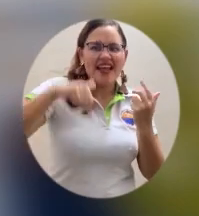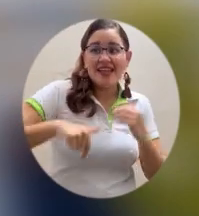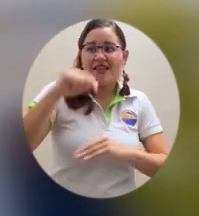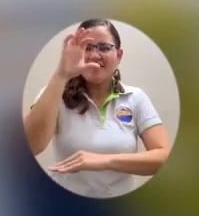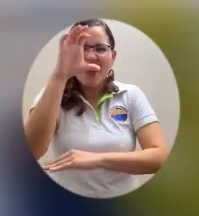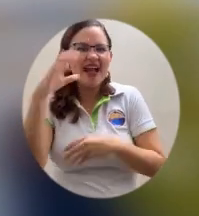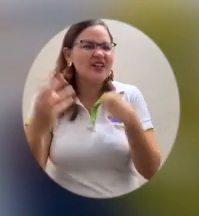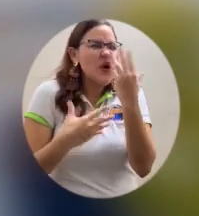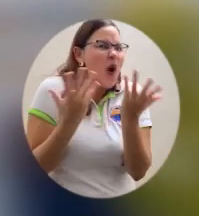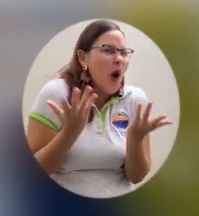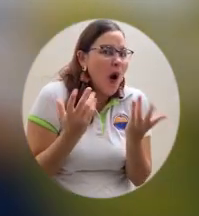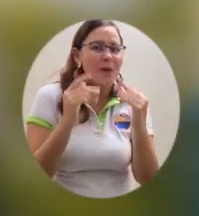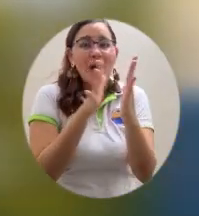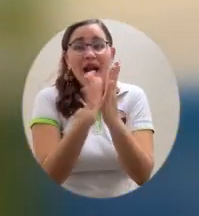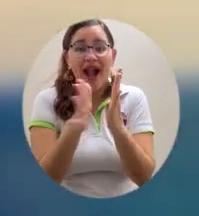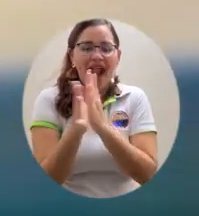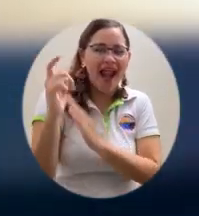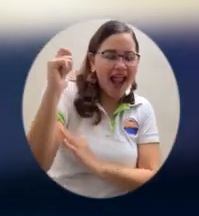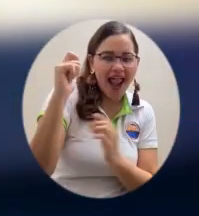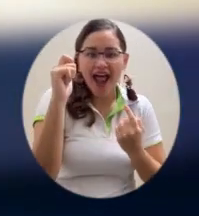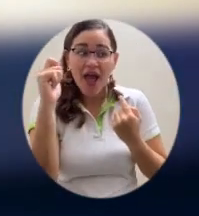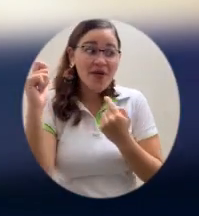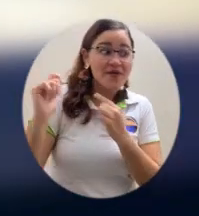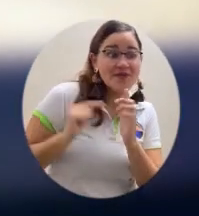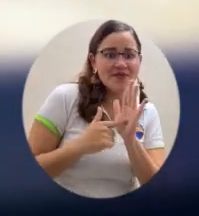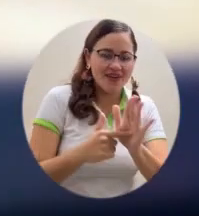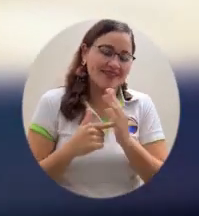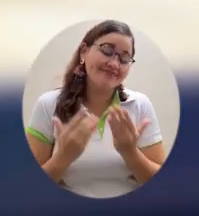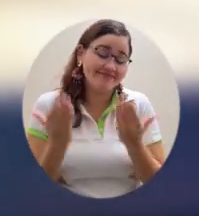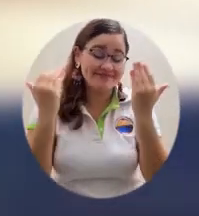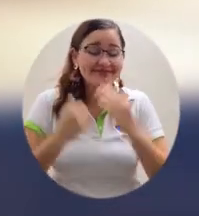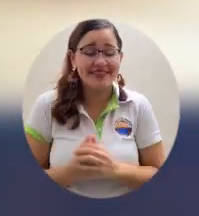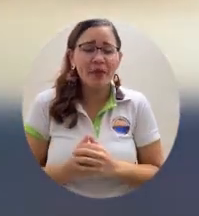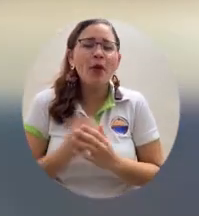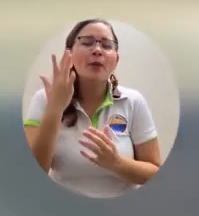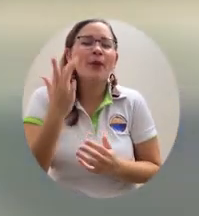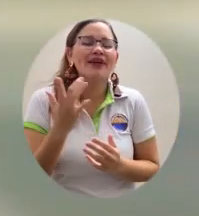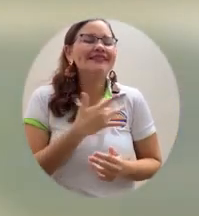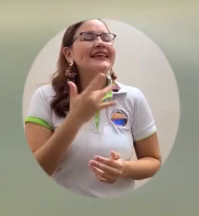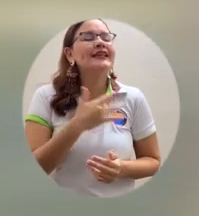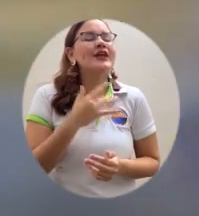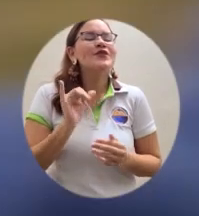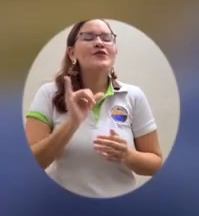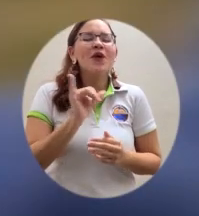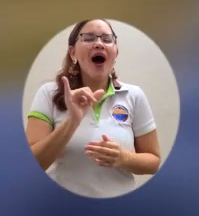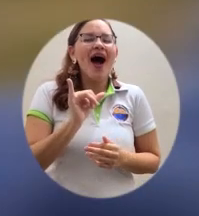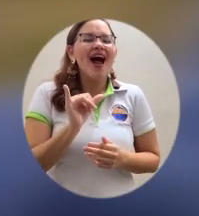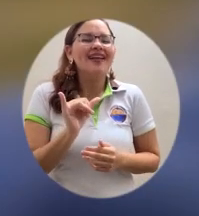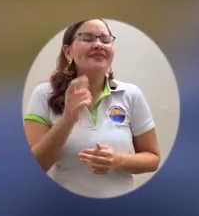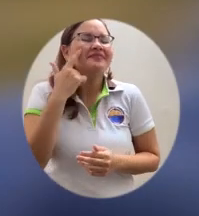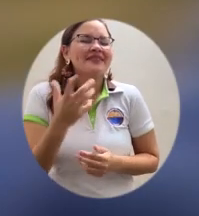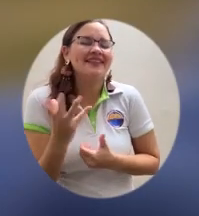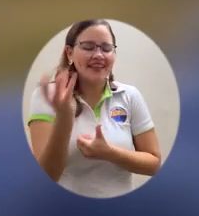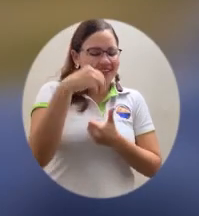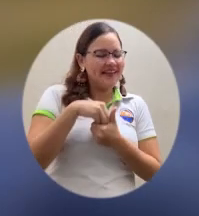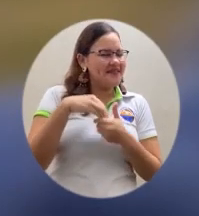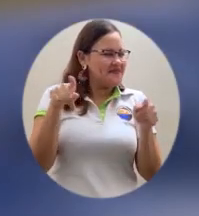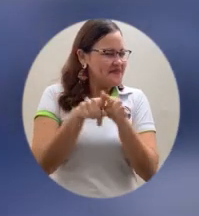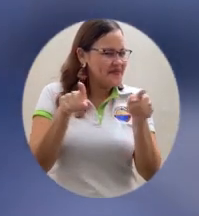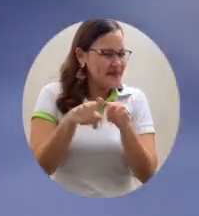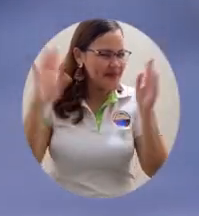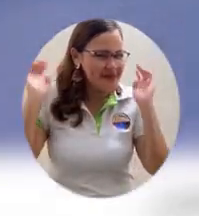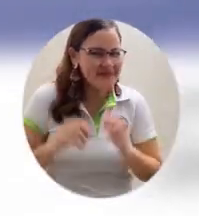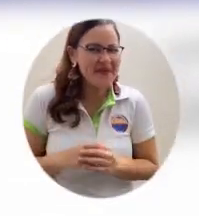uno de nuestros países. Una experiencia muy bonita porque hace de que te sientas parte de algo grande y que uno acá